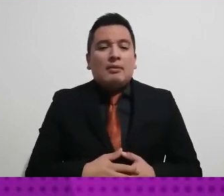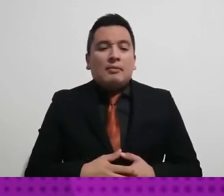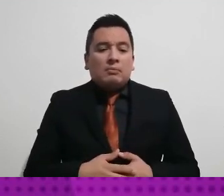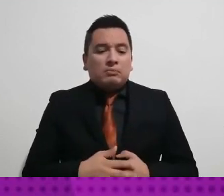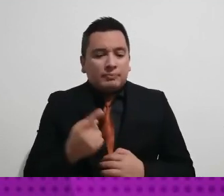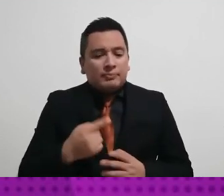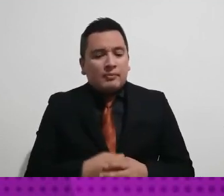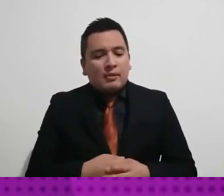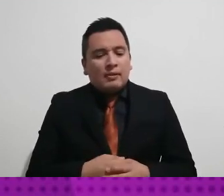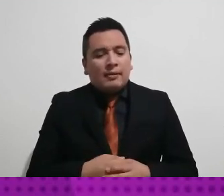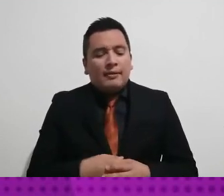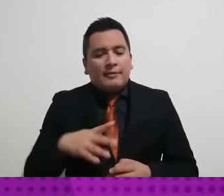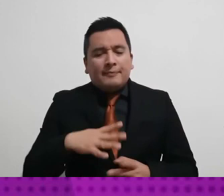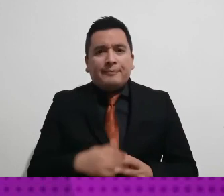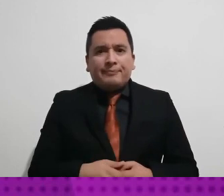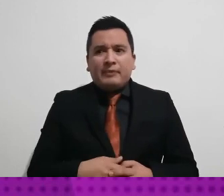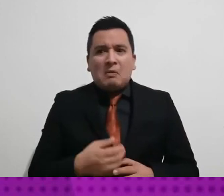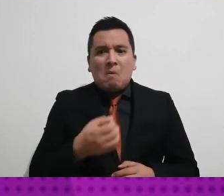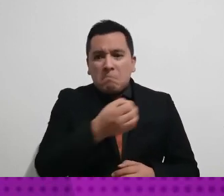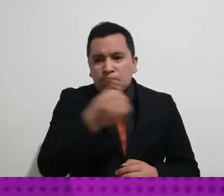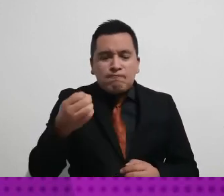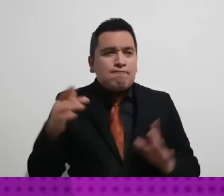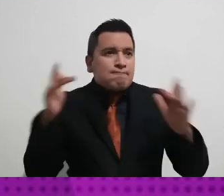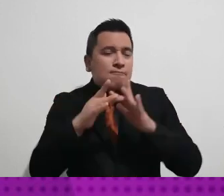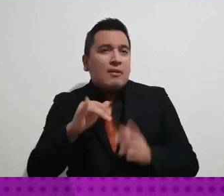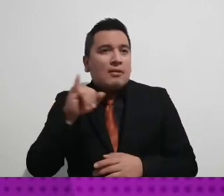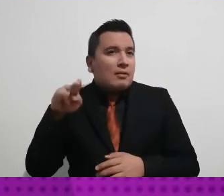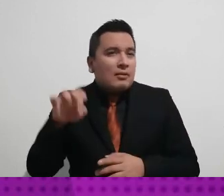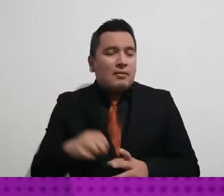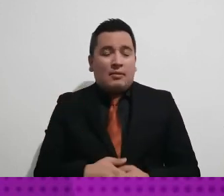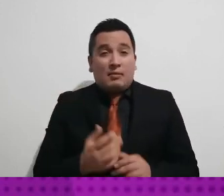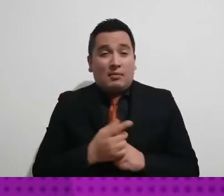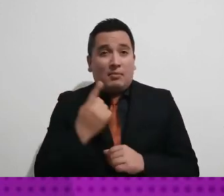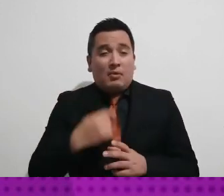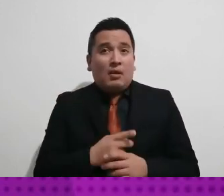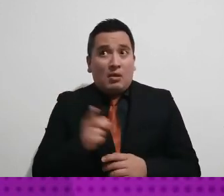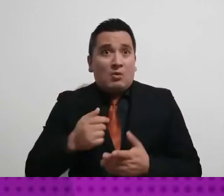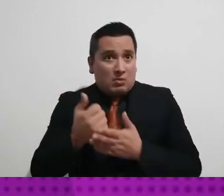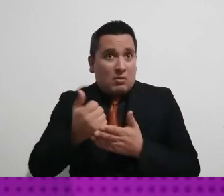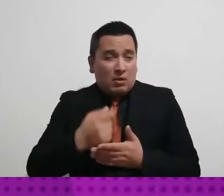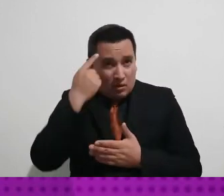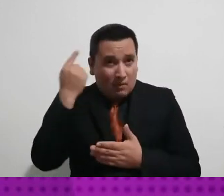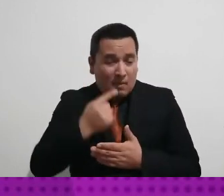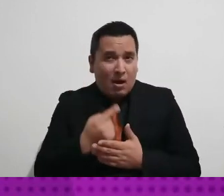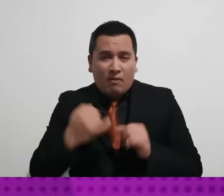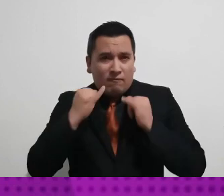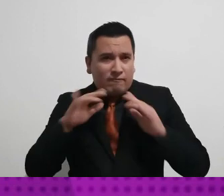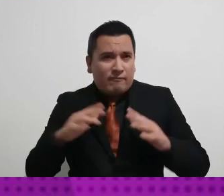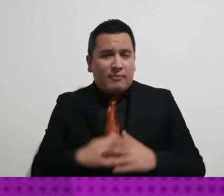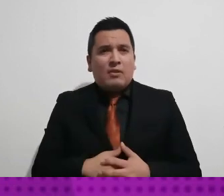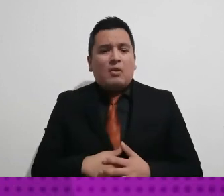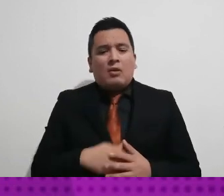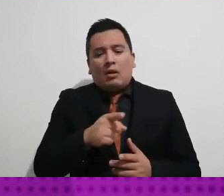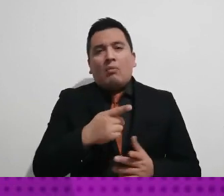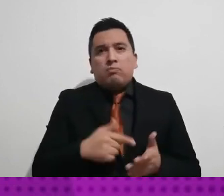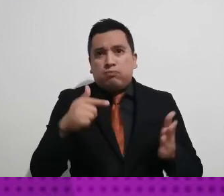reconocerlo, pues se llevó a cabo gracias a la buena coordinación que tuvimos con el Instituto Nacional Electoral, porque ellos nos ayudaron a recabar los